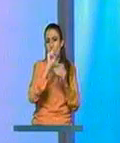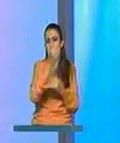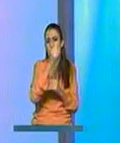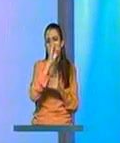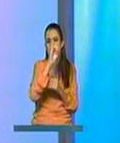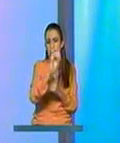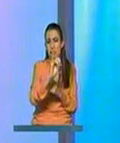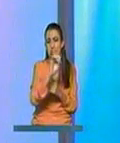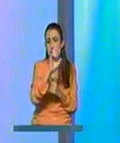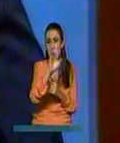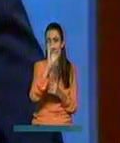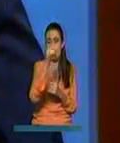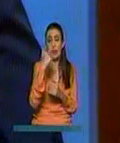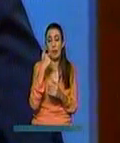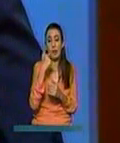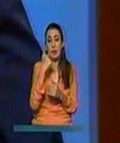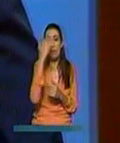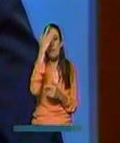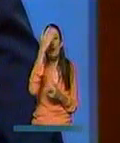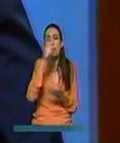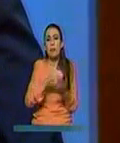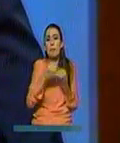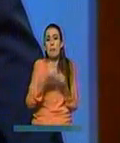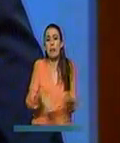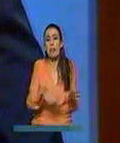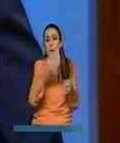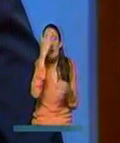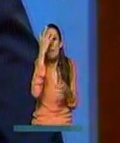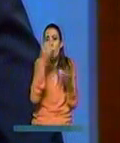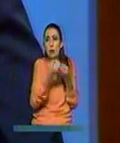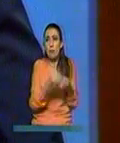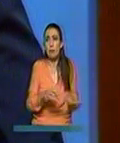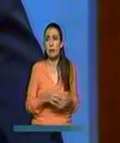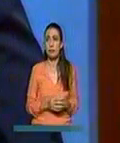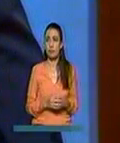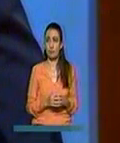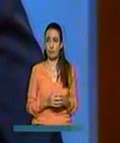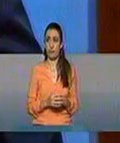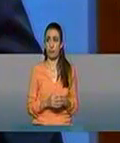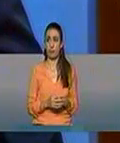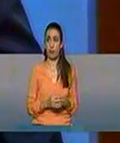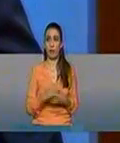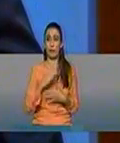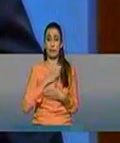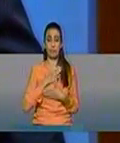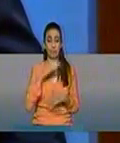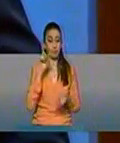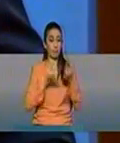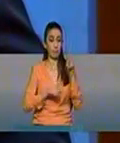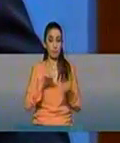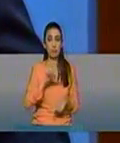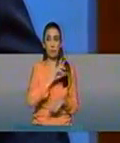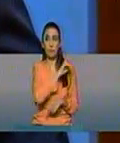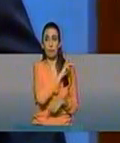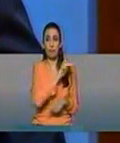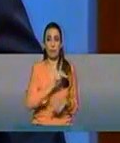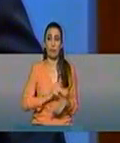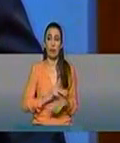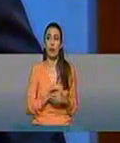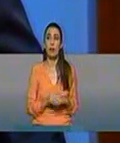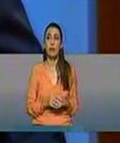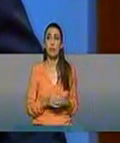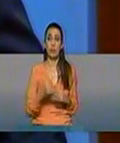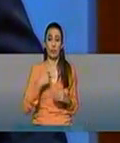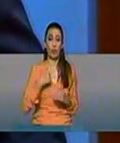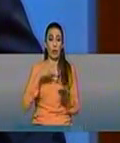el desarrollo de ustedes, de este sector? A ver, en mi caso personal, y hemos visto en algunos casos de otras cervecerías, yo he